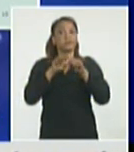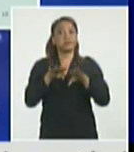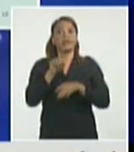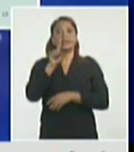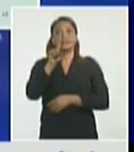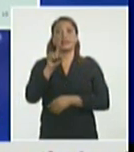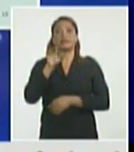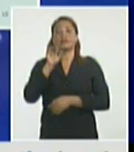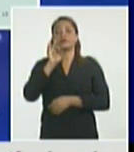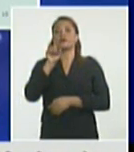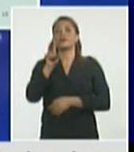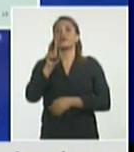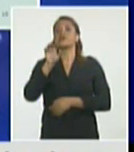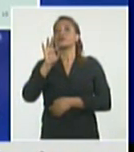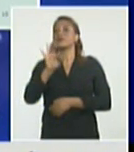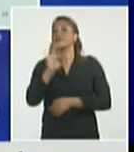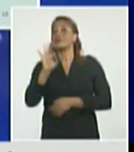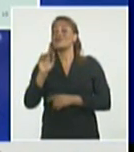188 casos más,